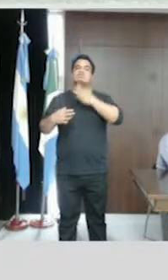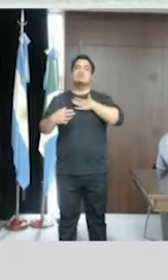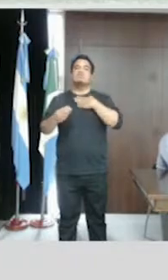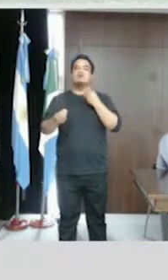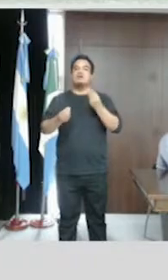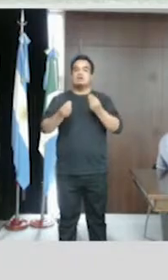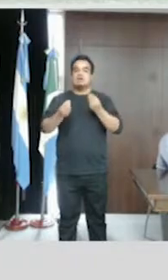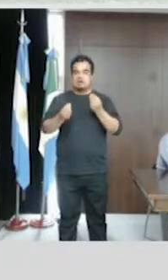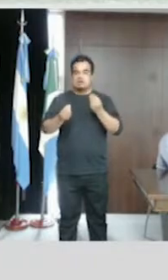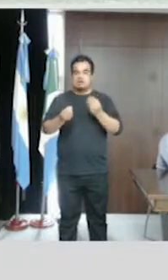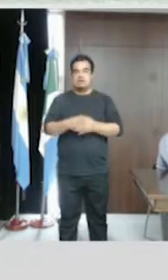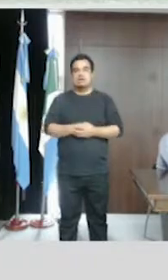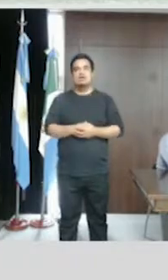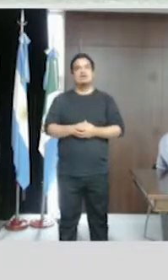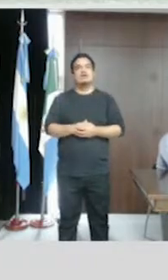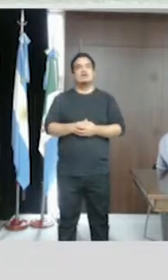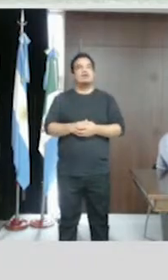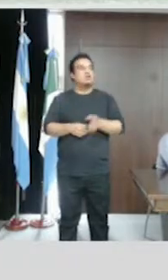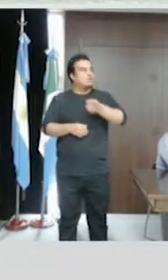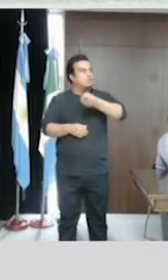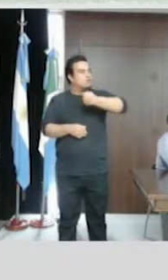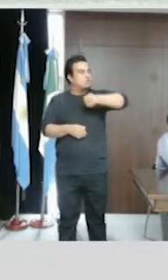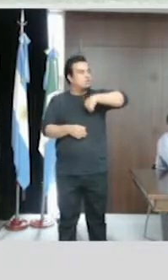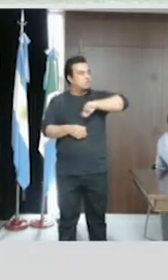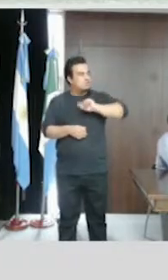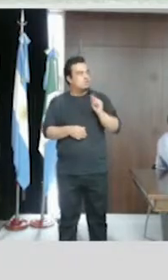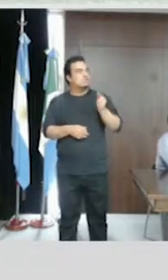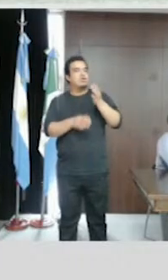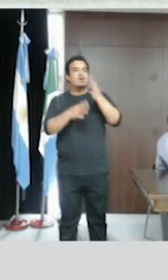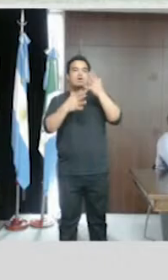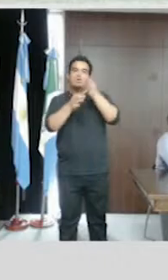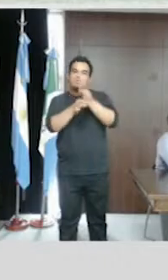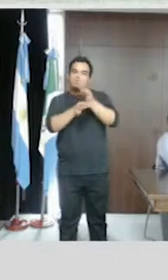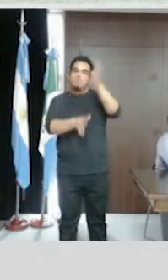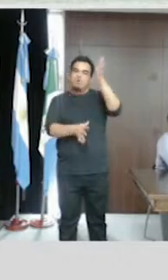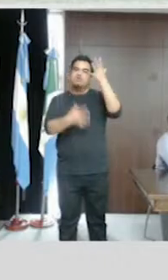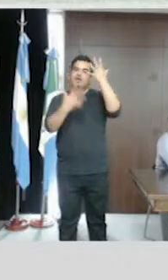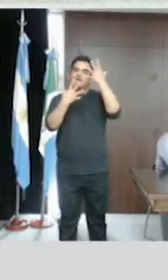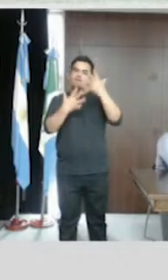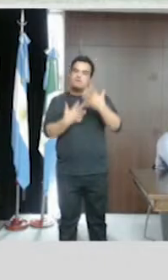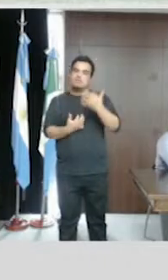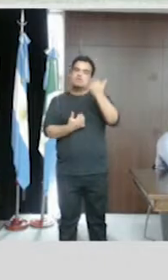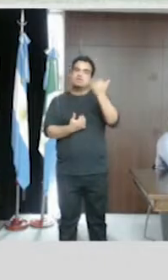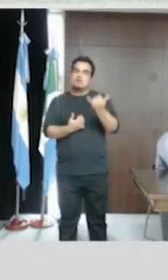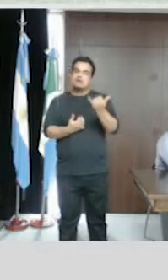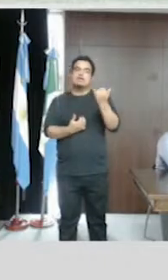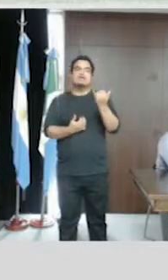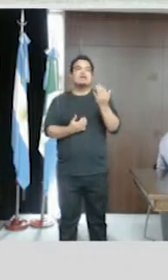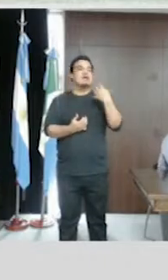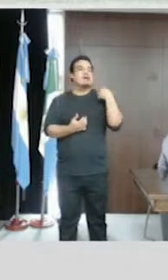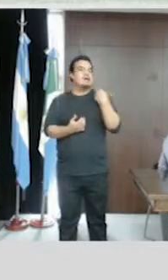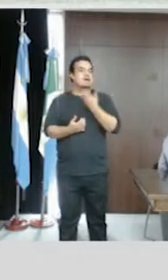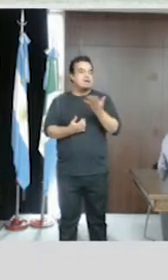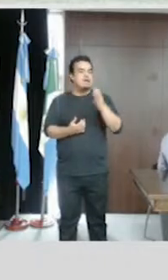Nosotros, como paliativistas, estamos entrenados en esto, solemos buscarlo, ir a buscarlo,